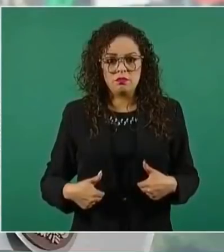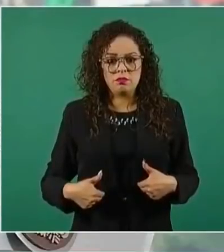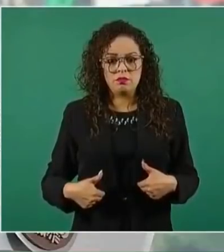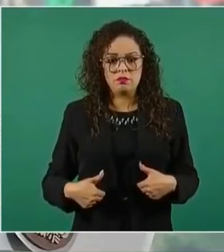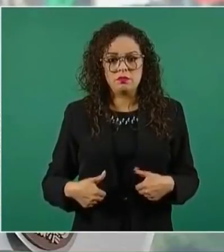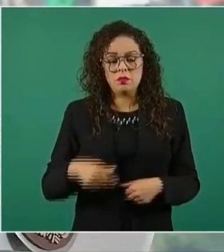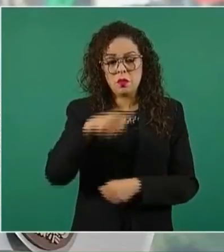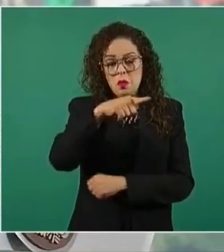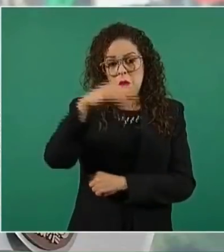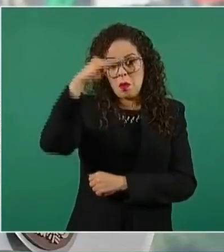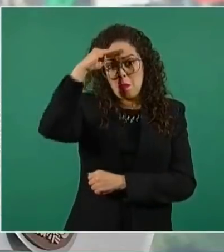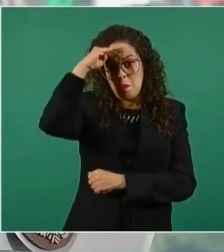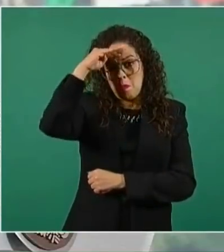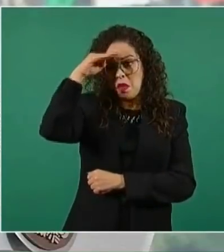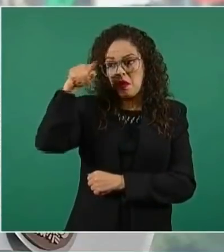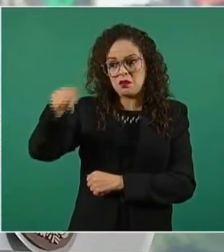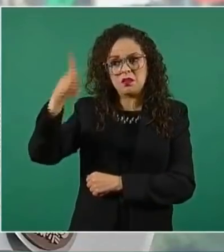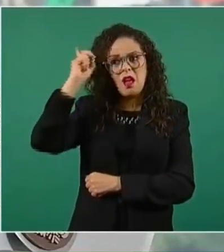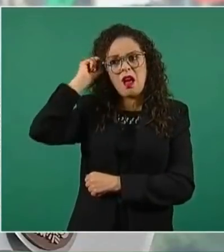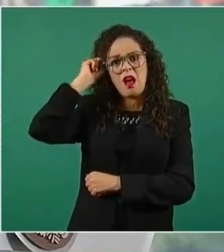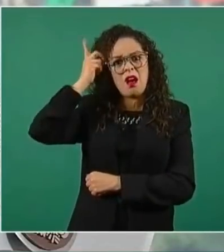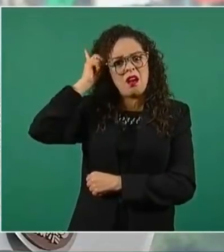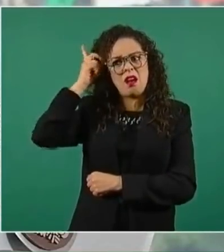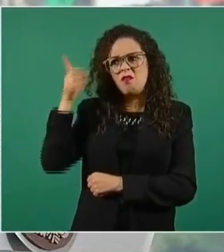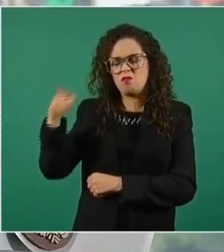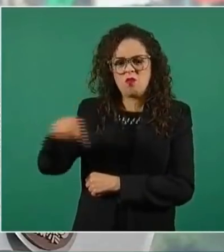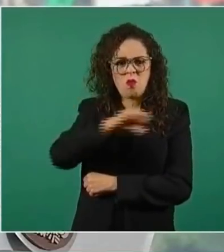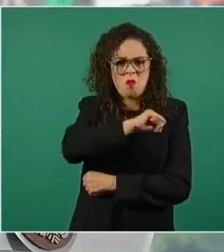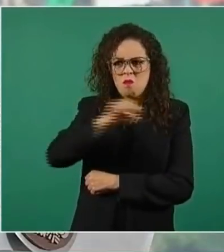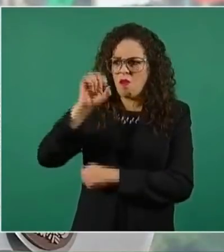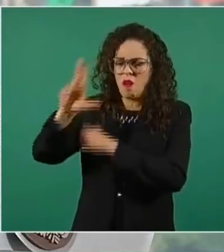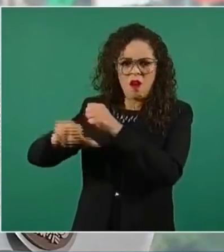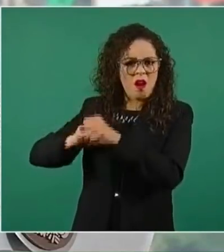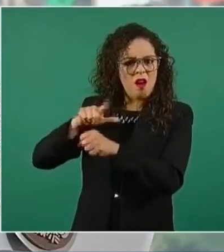una bestia sobrenatural, monstruosa,